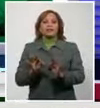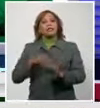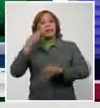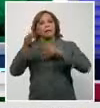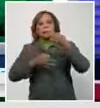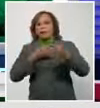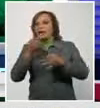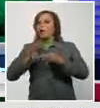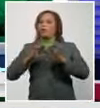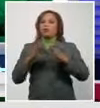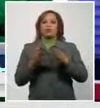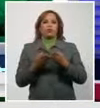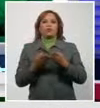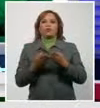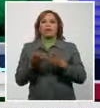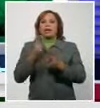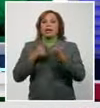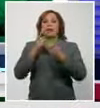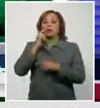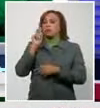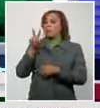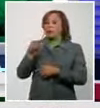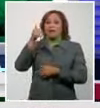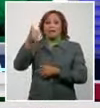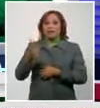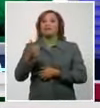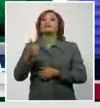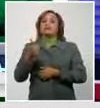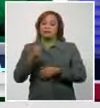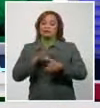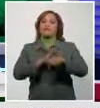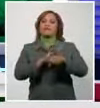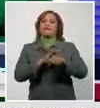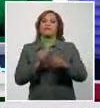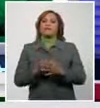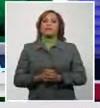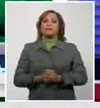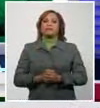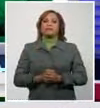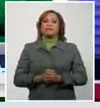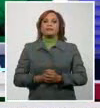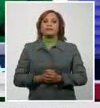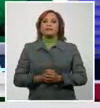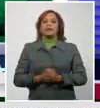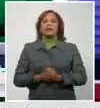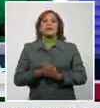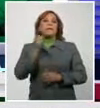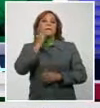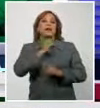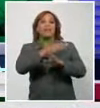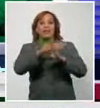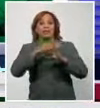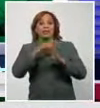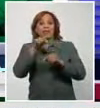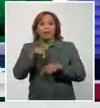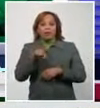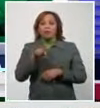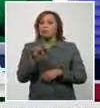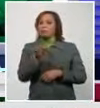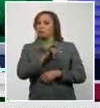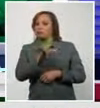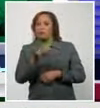país, que un alto porciento son totalmente asintomáticos. Más de la mitad hoy. Más de la mitad hoy y mucho más